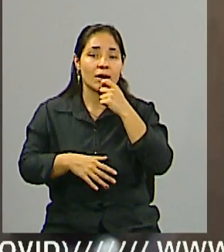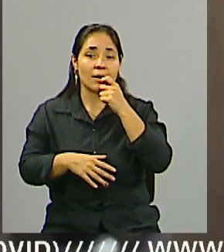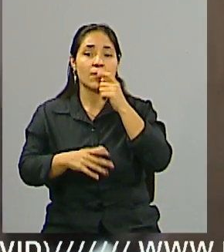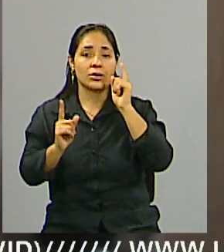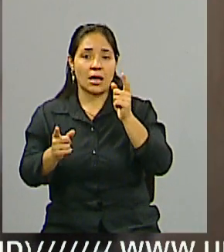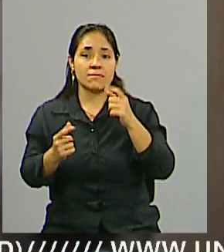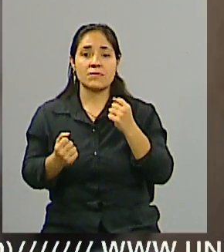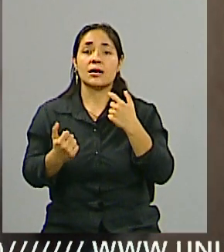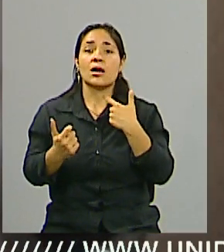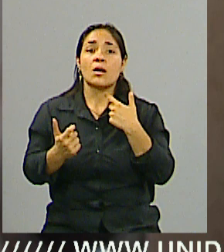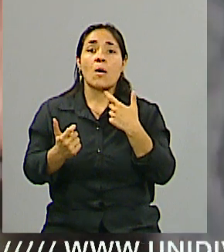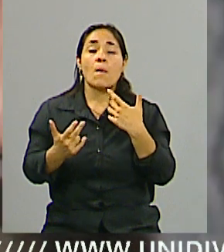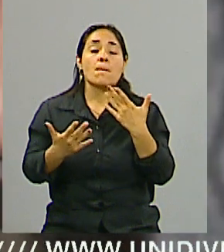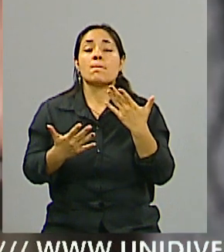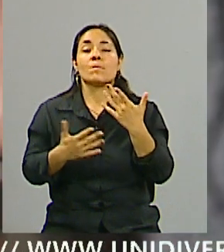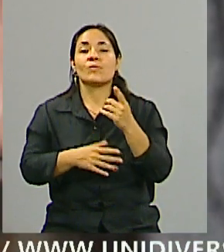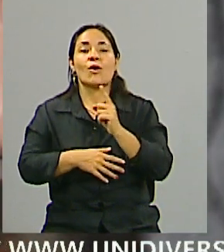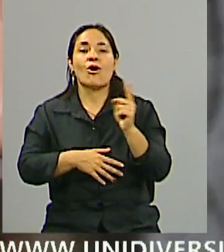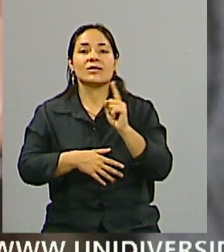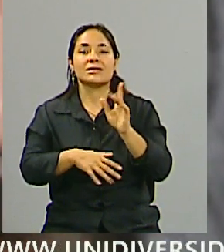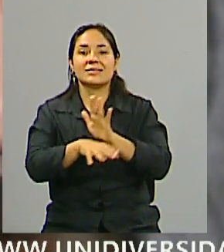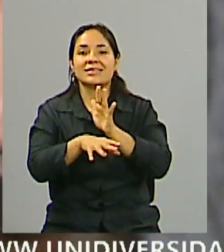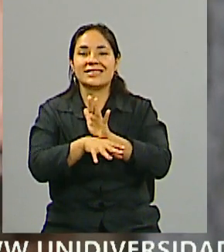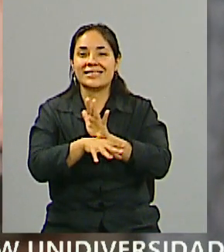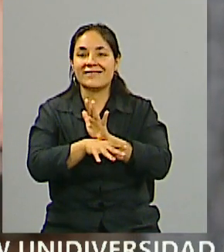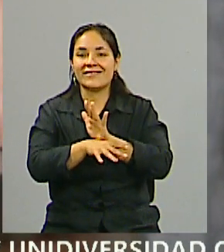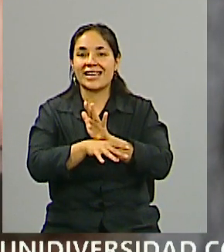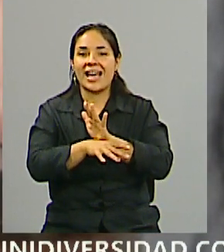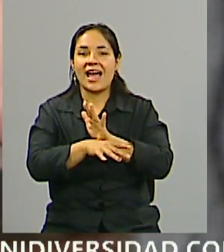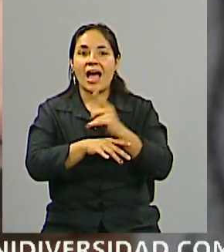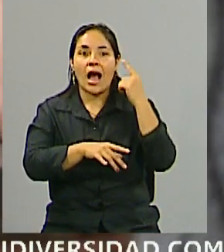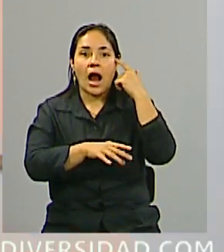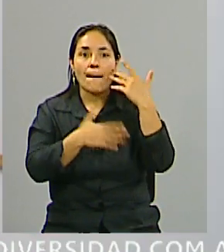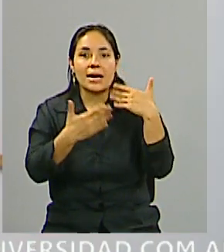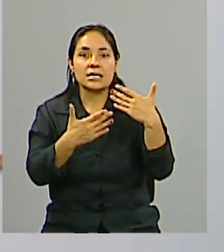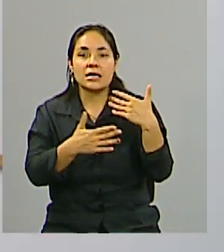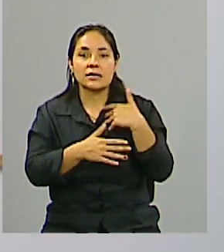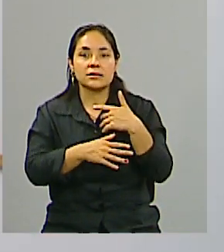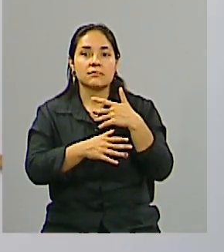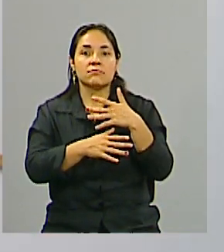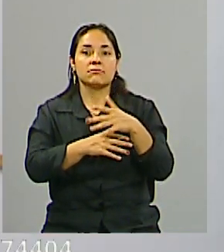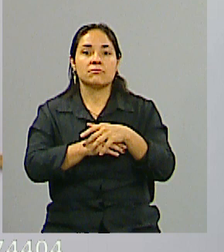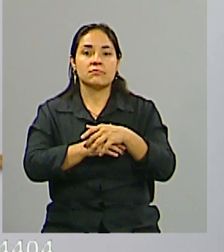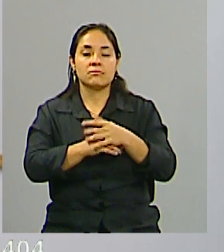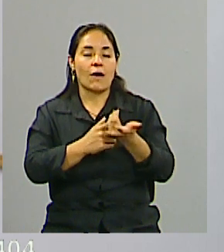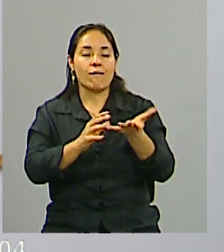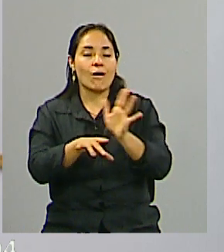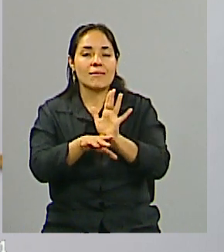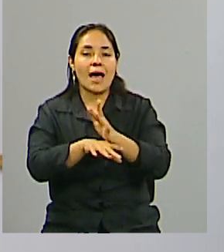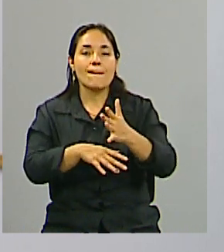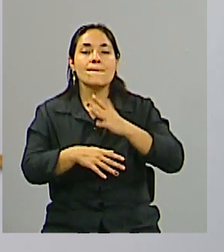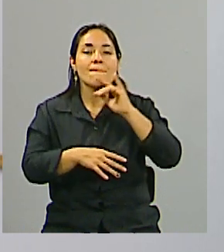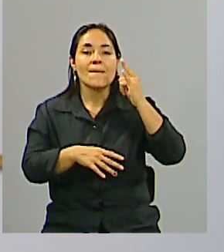propia fuerza laboral. Sí. Sino que estoy extorsionando cada vez más mis capacidades, empeñando mi futuro. Y el futuro